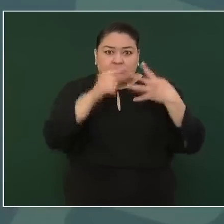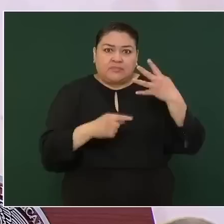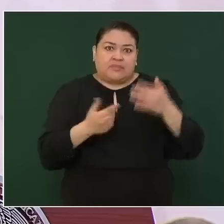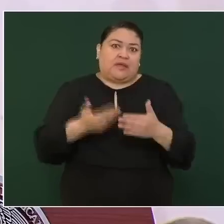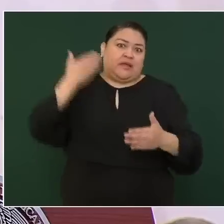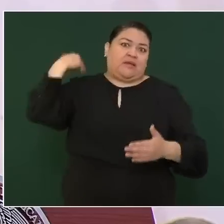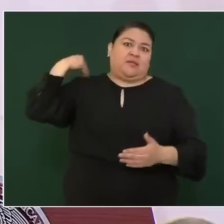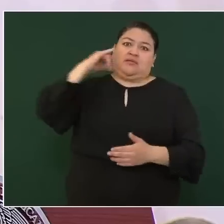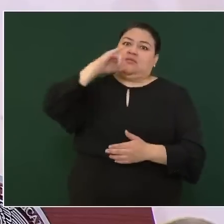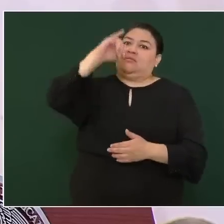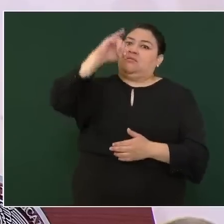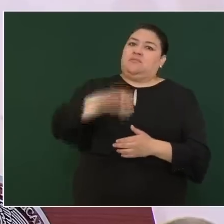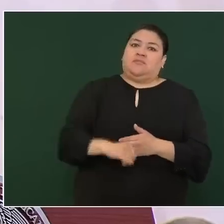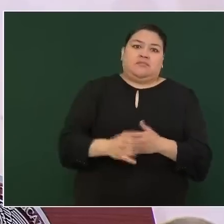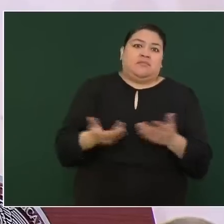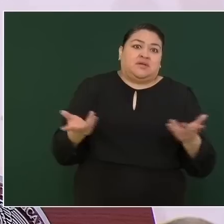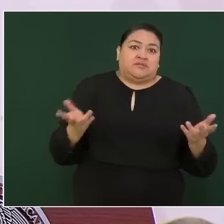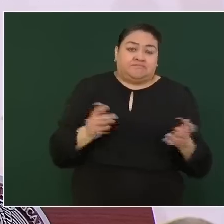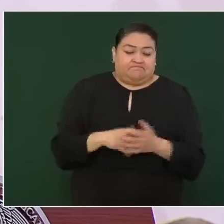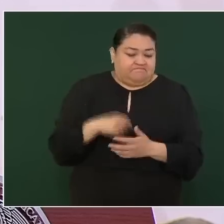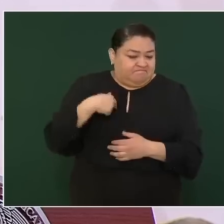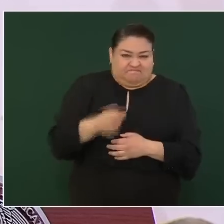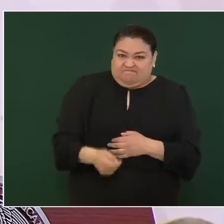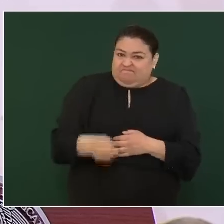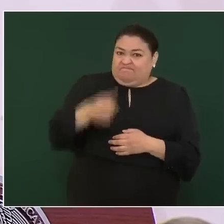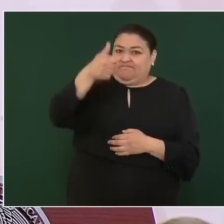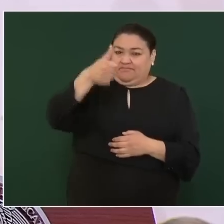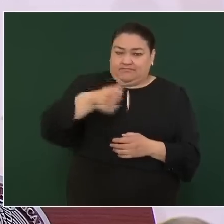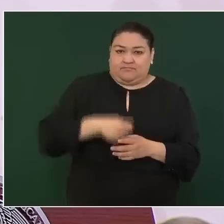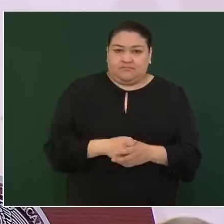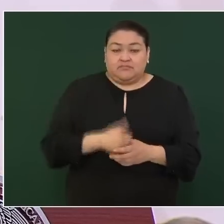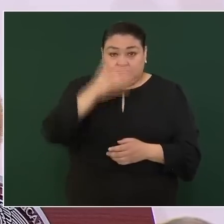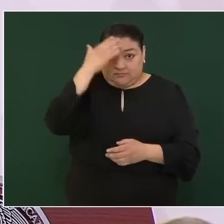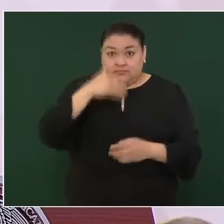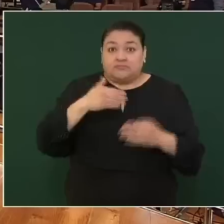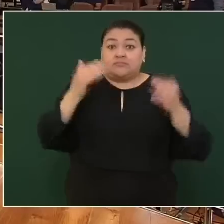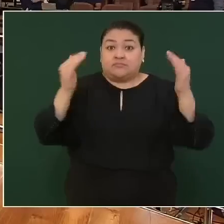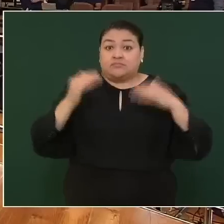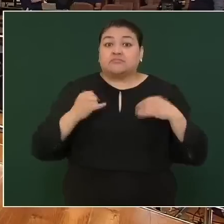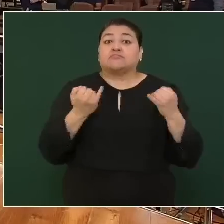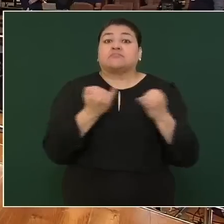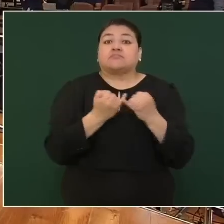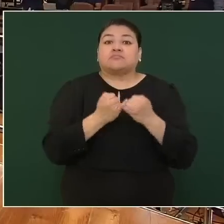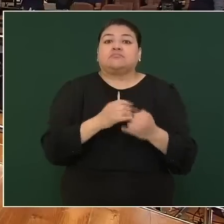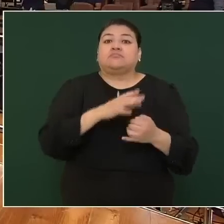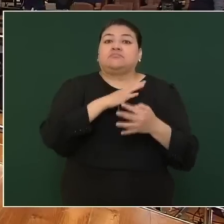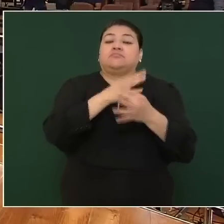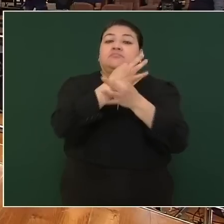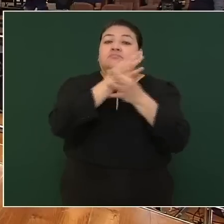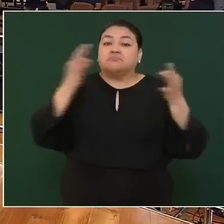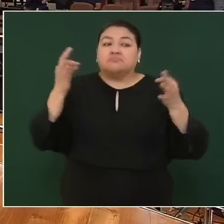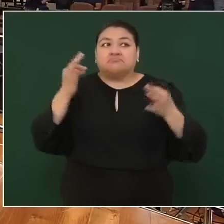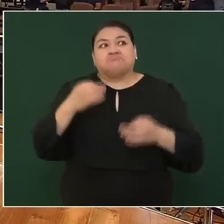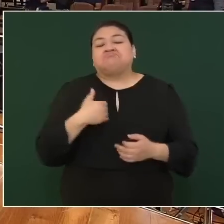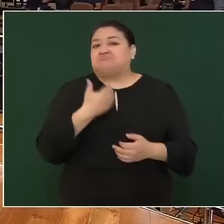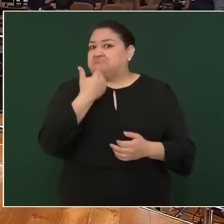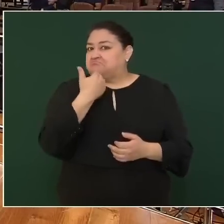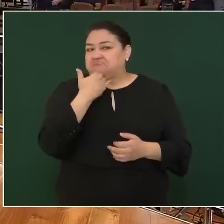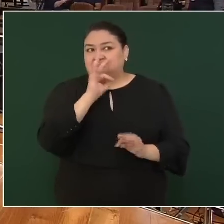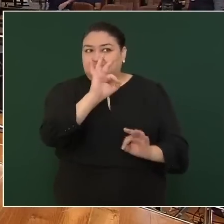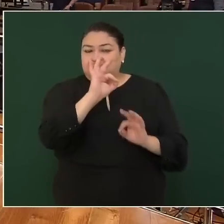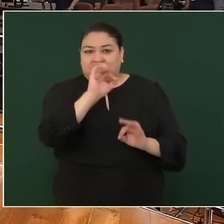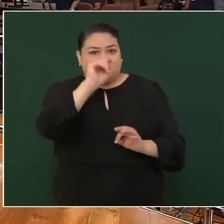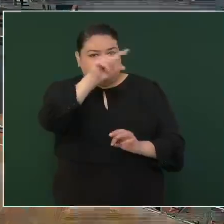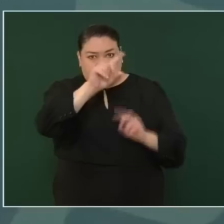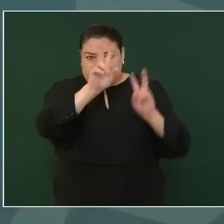precedente, no se había hecho antes. Hay también ahora un reciente anuncio que nos pareció muy positivo en esta